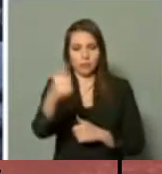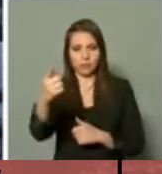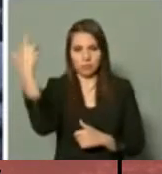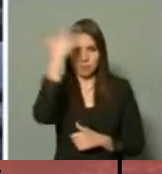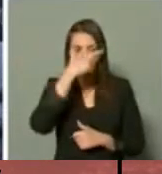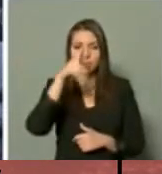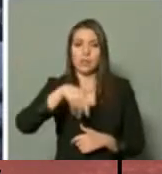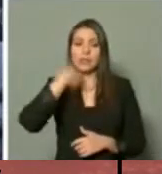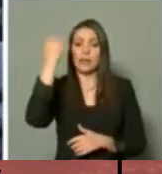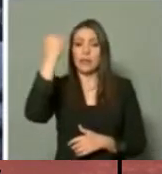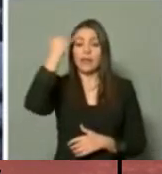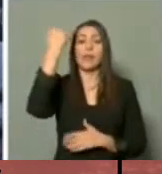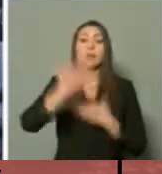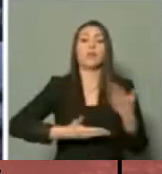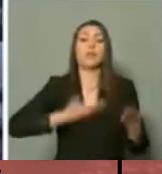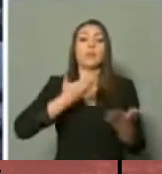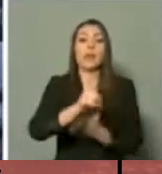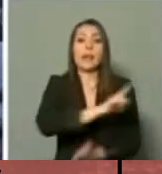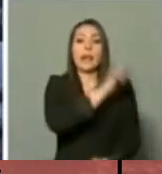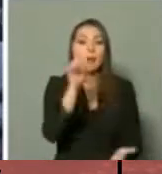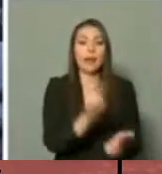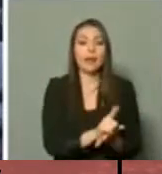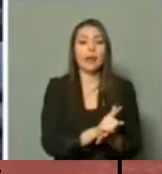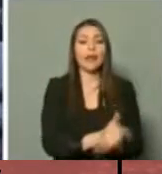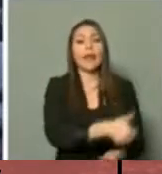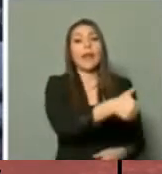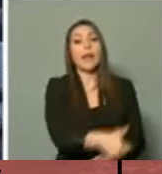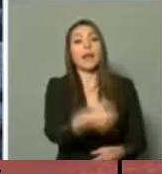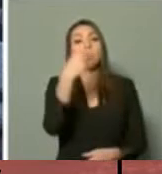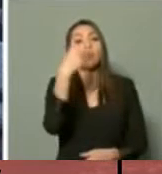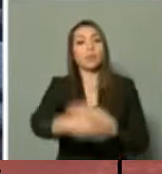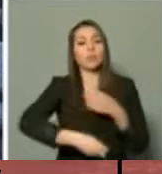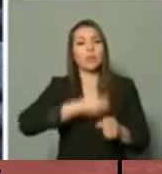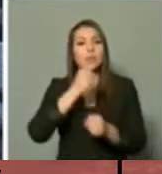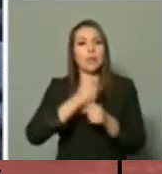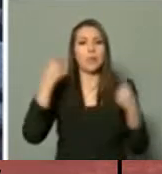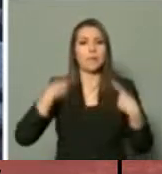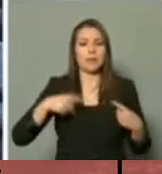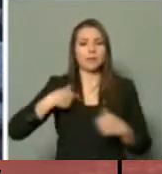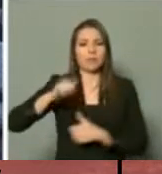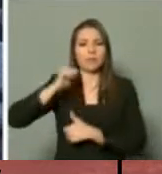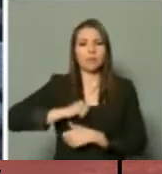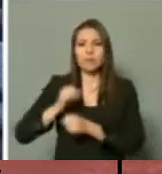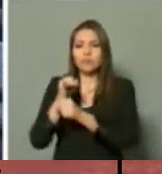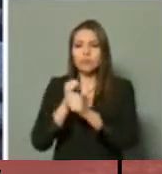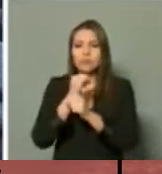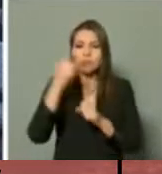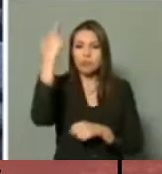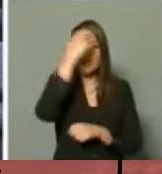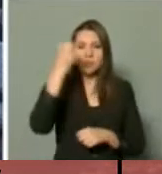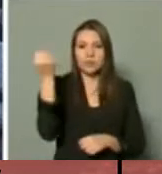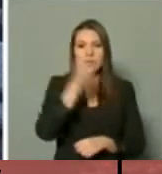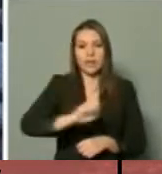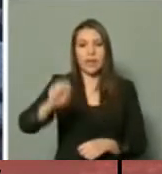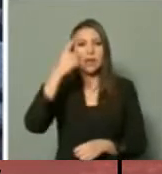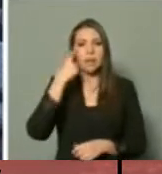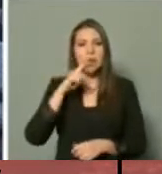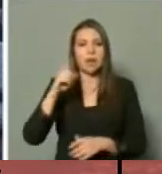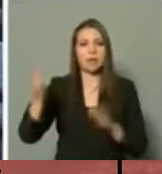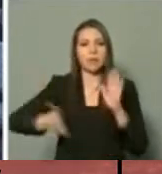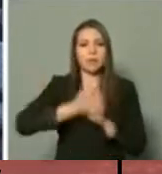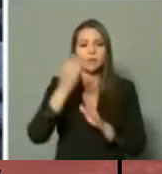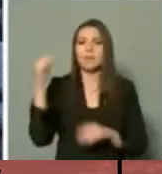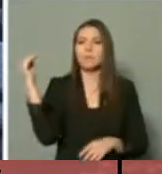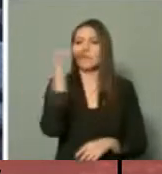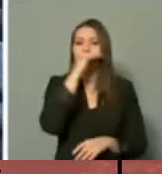una iniciativa de ley en la cual cada 2 años todo perito responsable de obra lo realice de forma gratuita y sea parte de